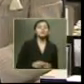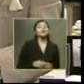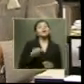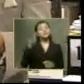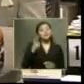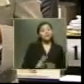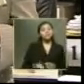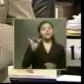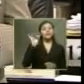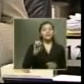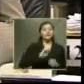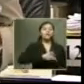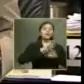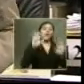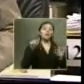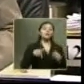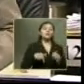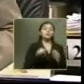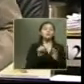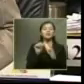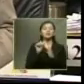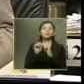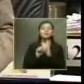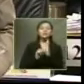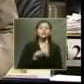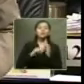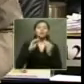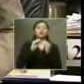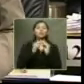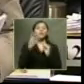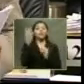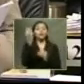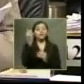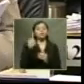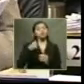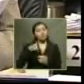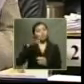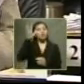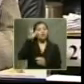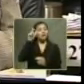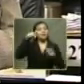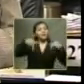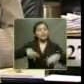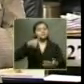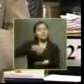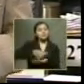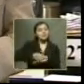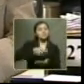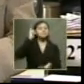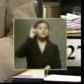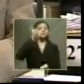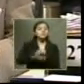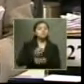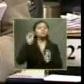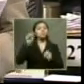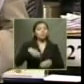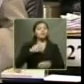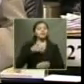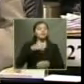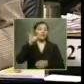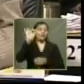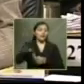También debe quedar claro en este artículo 14, y yo sí creo que esta misma disposición debe dejar